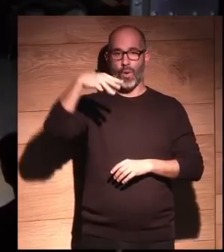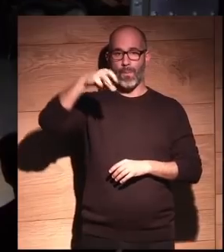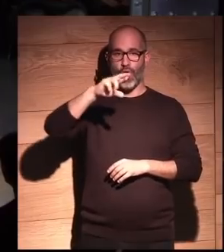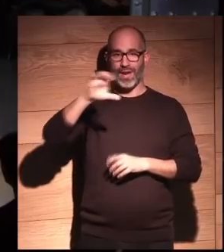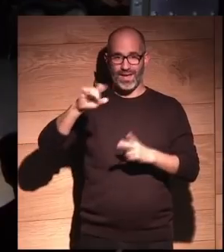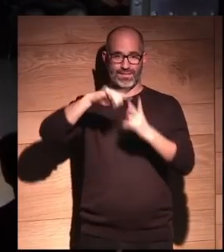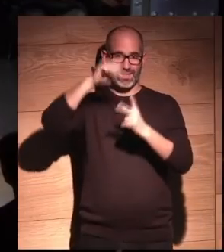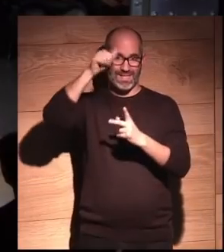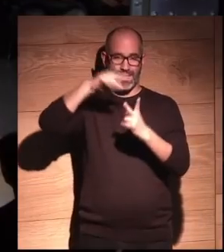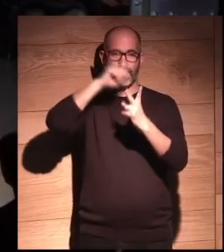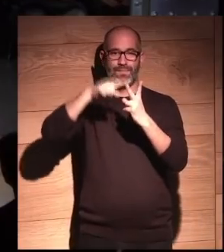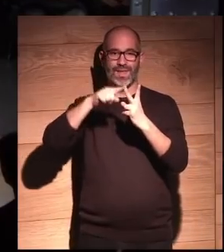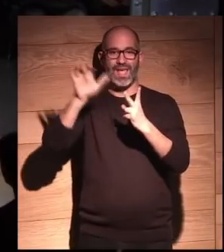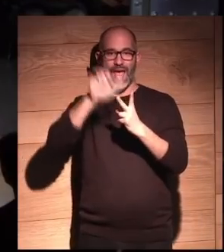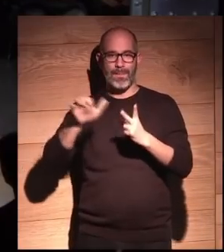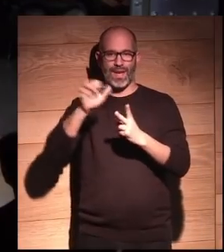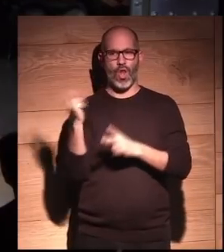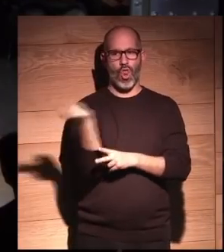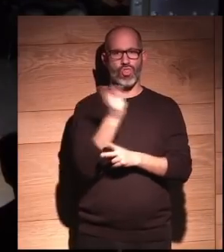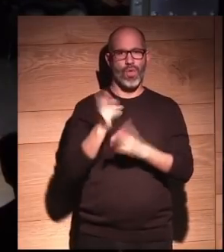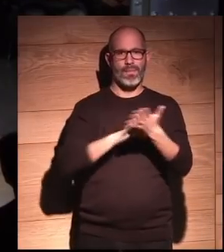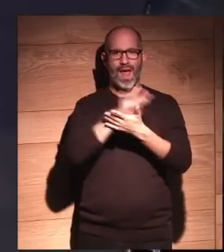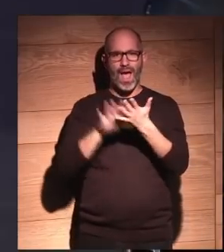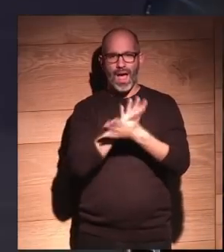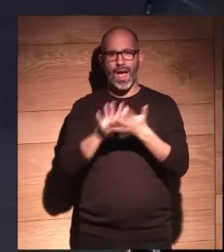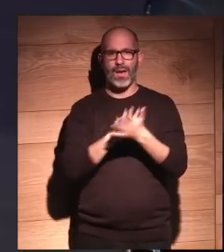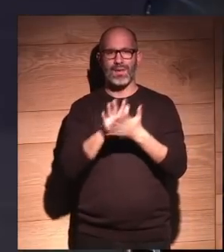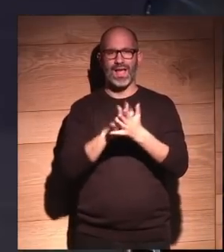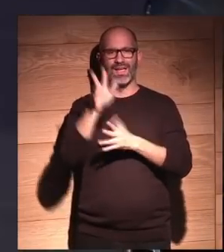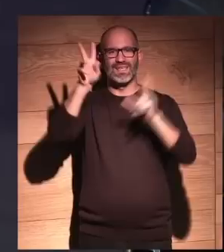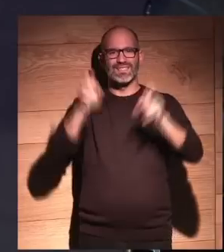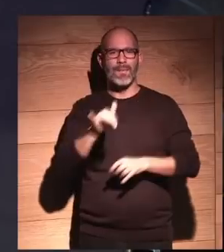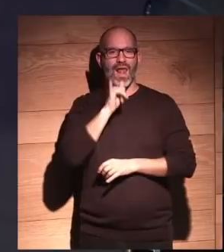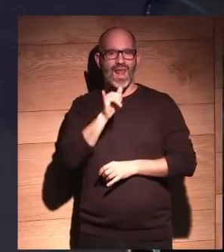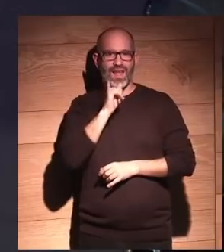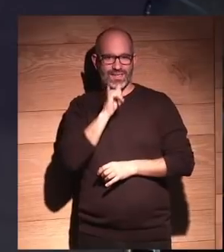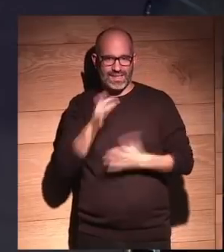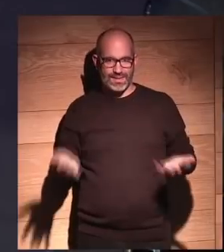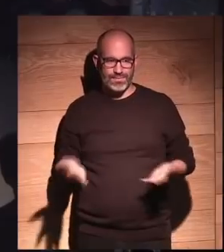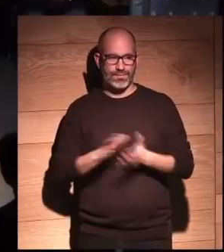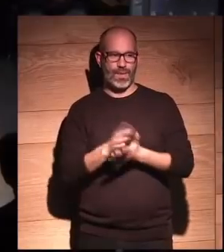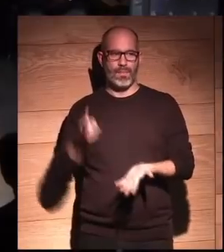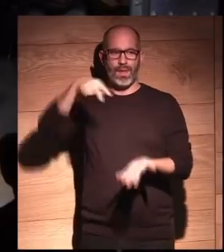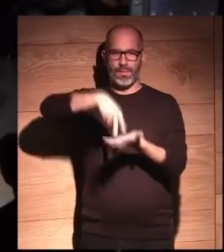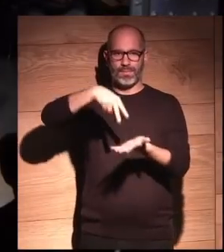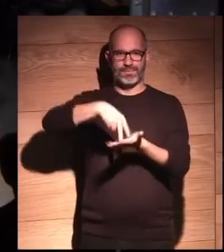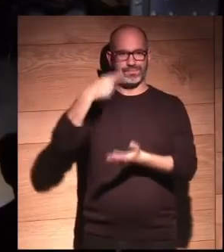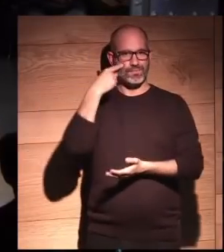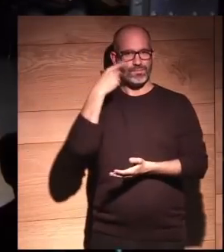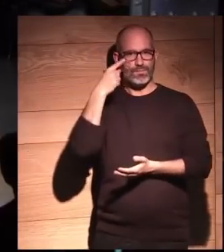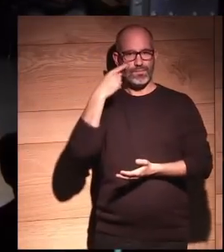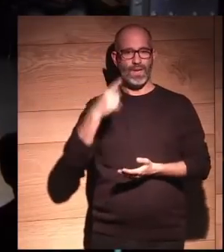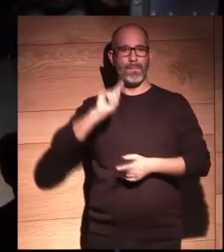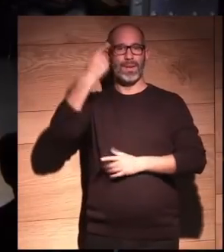están Emilio del Río, que van a ejemplificar la utilidad del latín. Ponte de pie, Emilio, venga, vamos. Hoy antes puedo dar